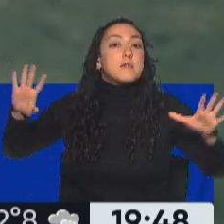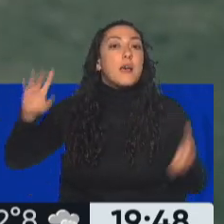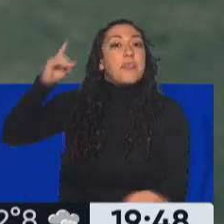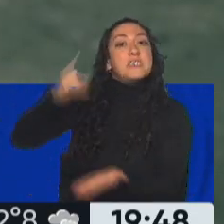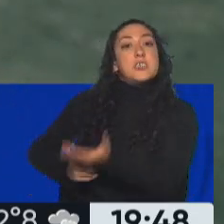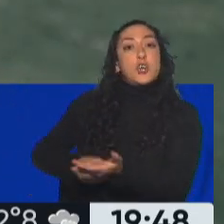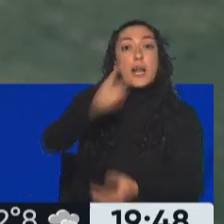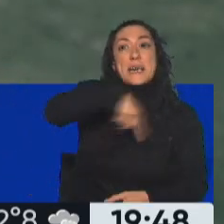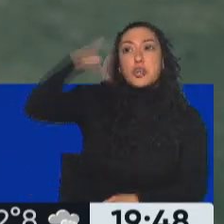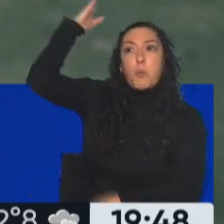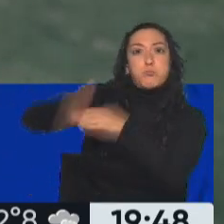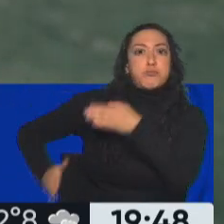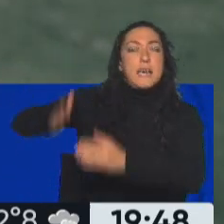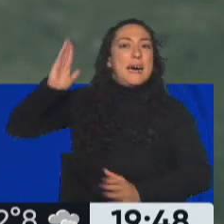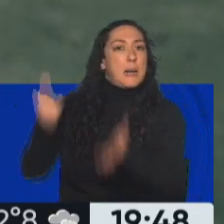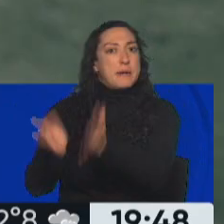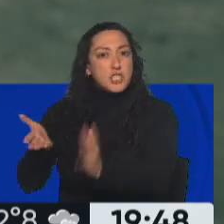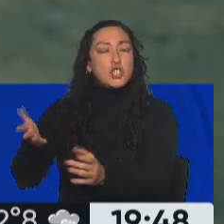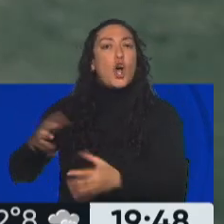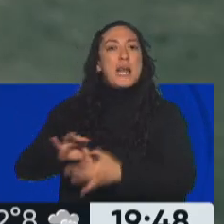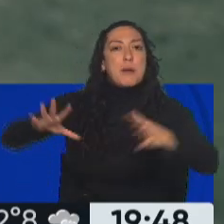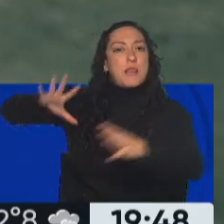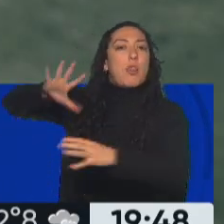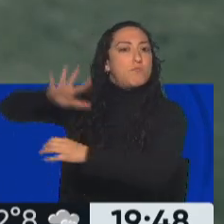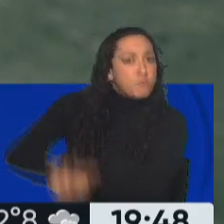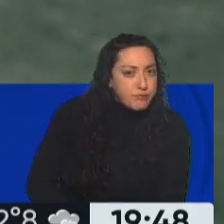que restringir, reprimir y coartar su libertad.